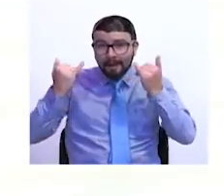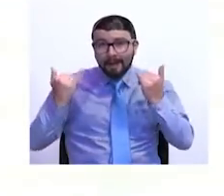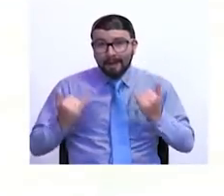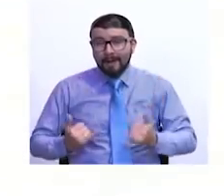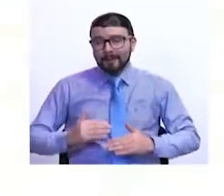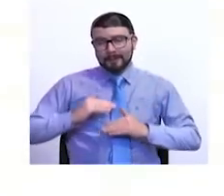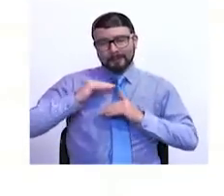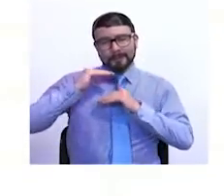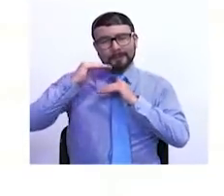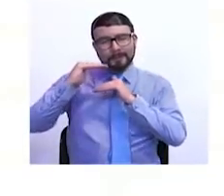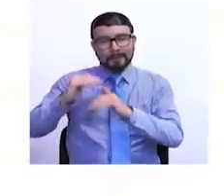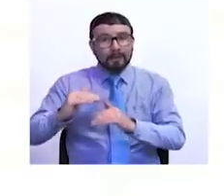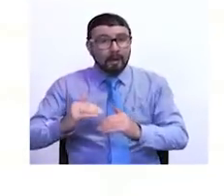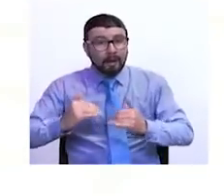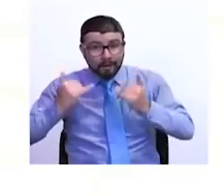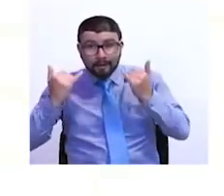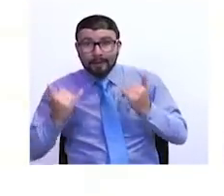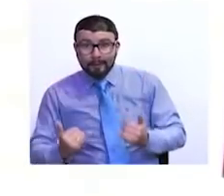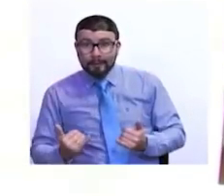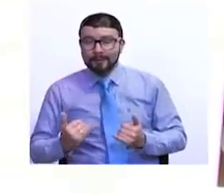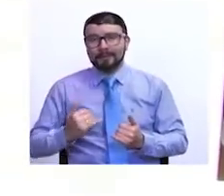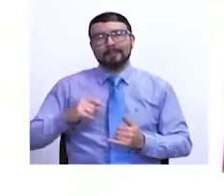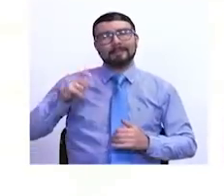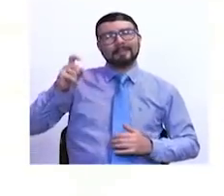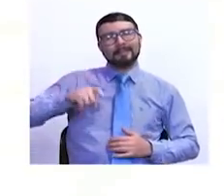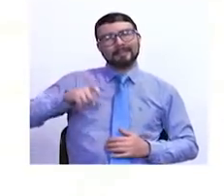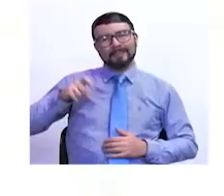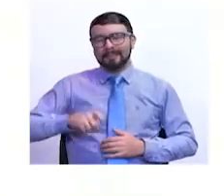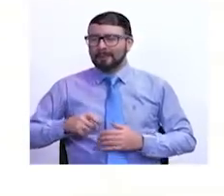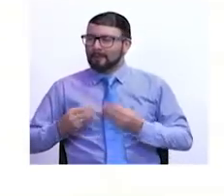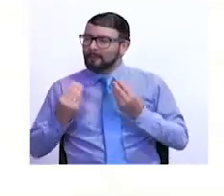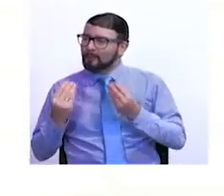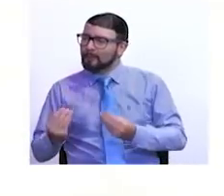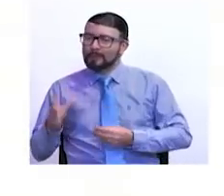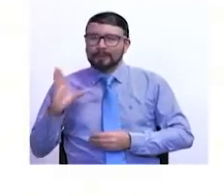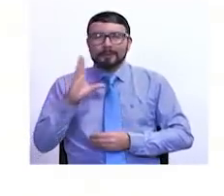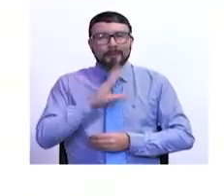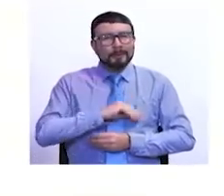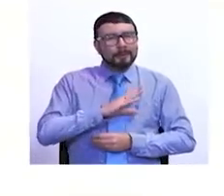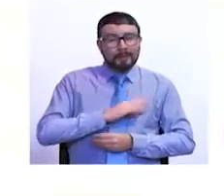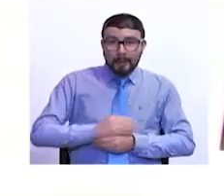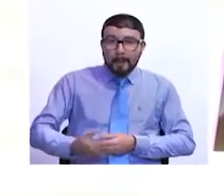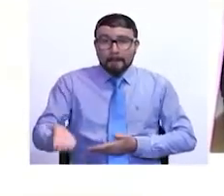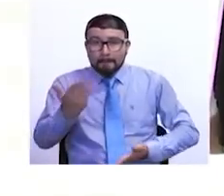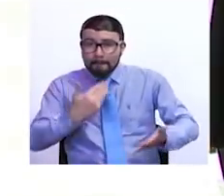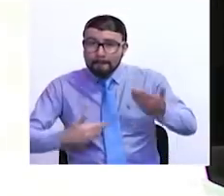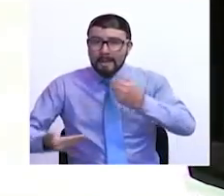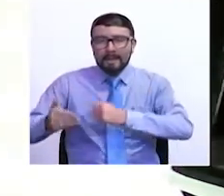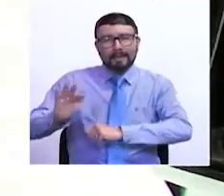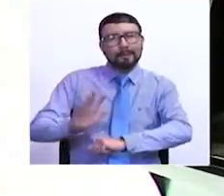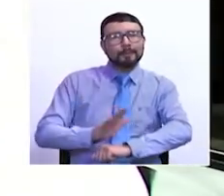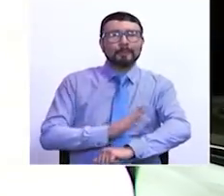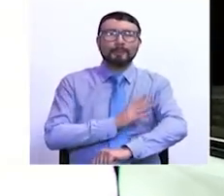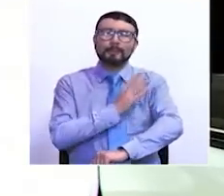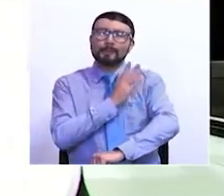el momento de que gocemos mucha paz, vengan a